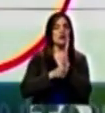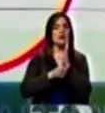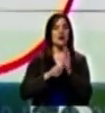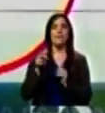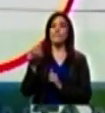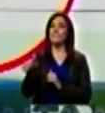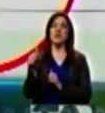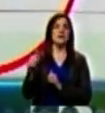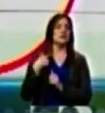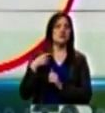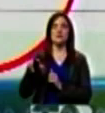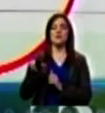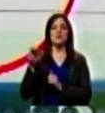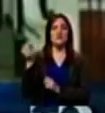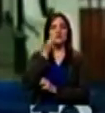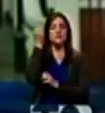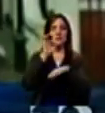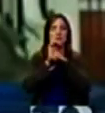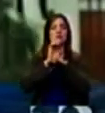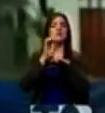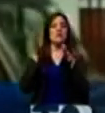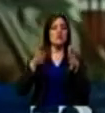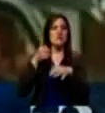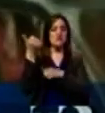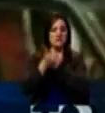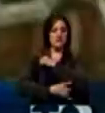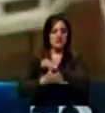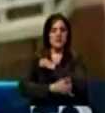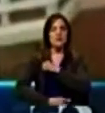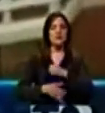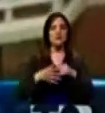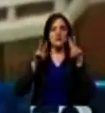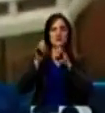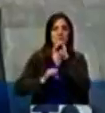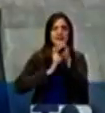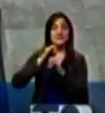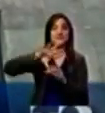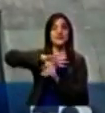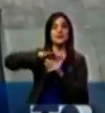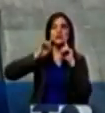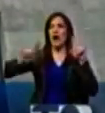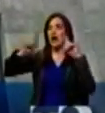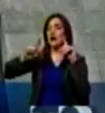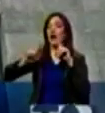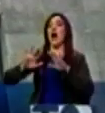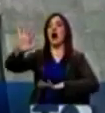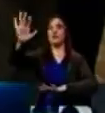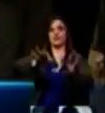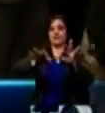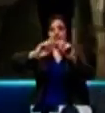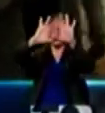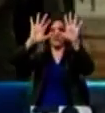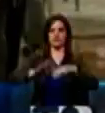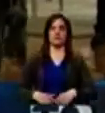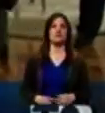derechos de los ecuatorianos en el exterior. El caso trascendió internacionalmente y solo allí la Cancillería decidió aclararlo.